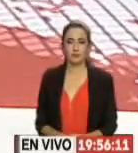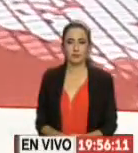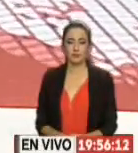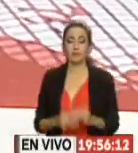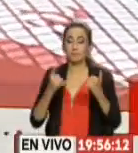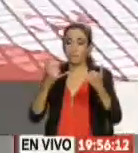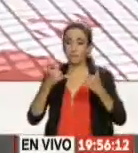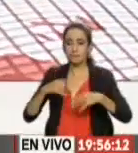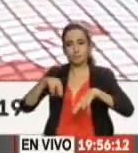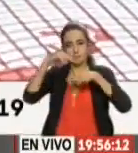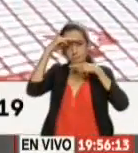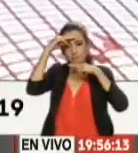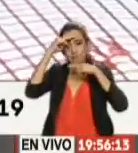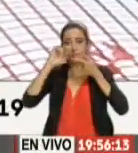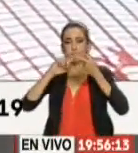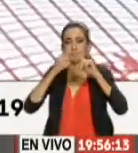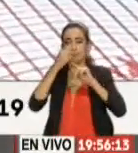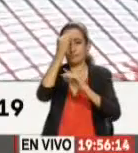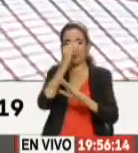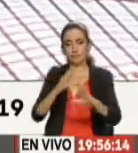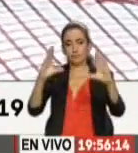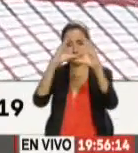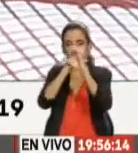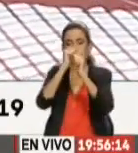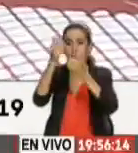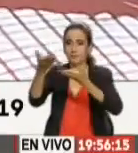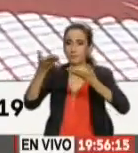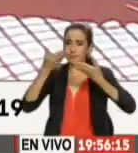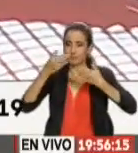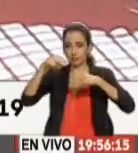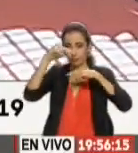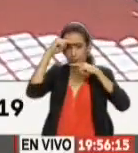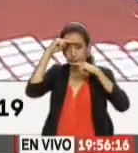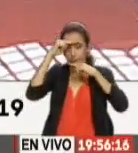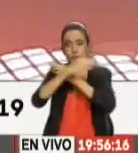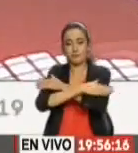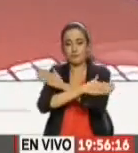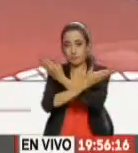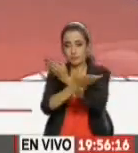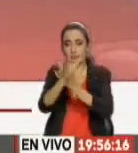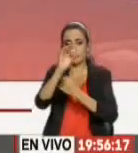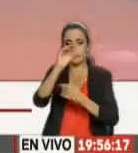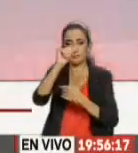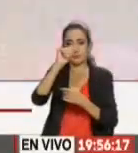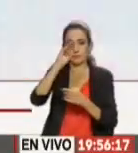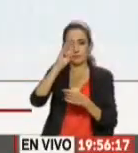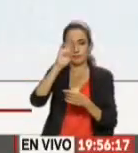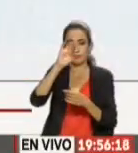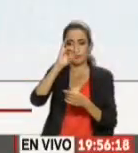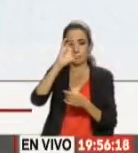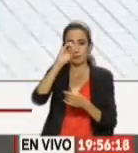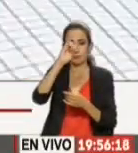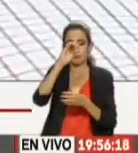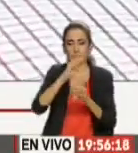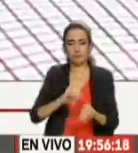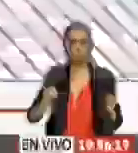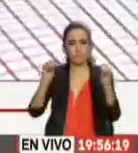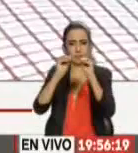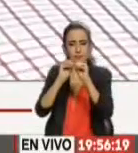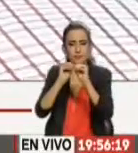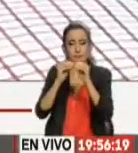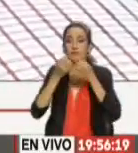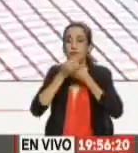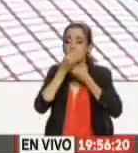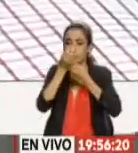Momento de las noticias. Amigos y amigas, muy buenas noches. Bienvenidos a Telediario Estelar. Les saluda Fabricio Ceballos. Tenemos amplia información para